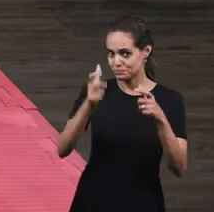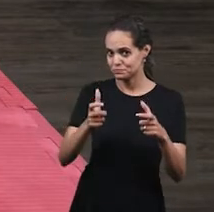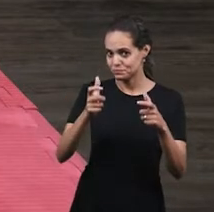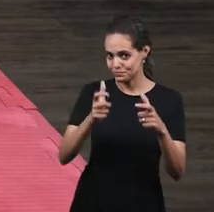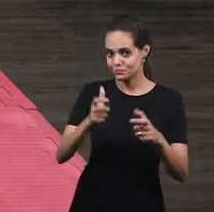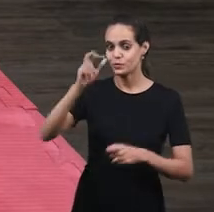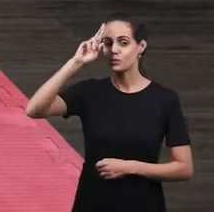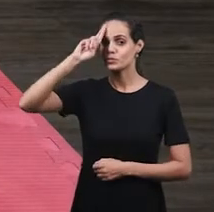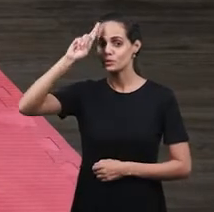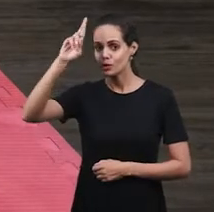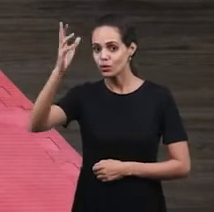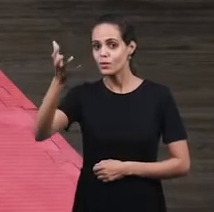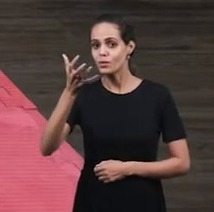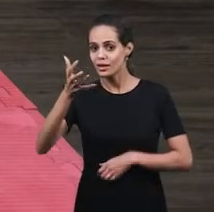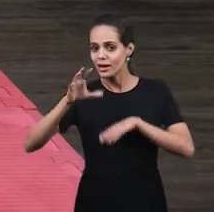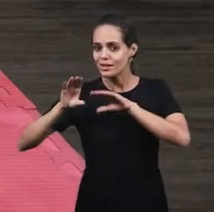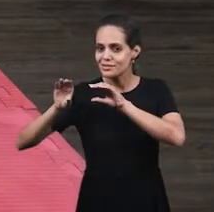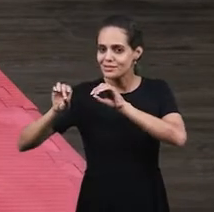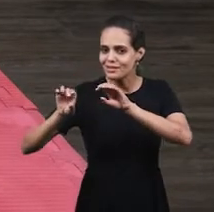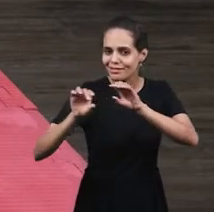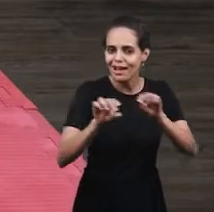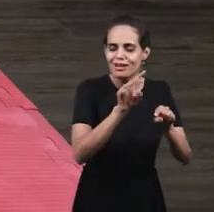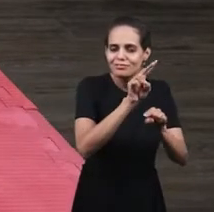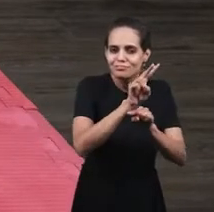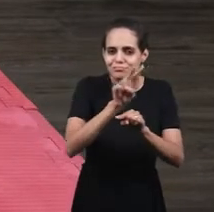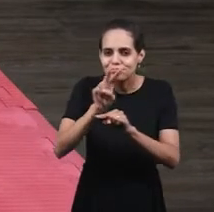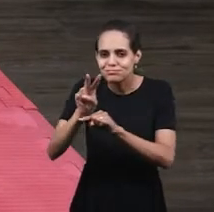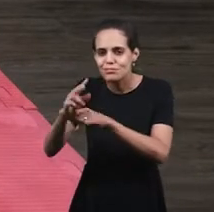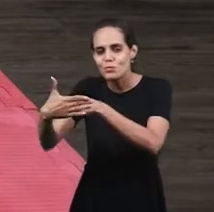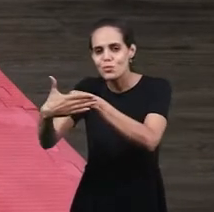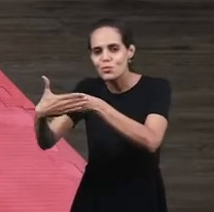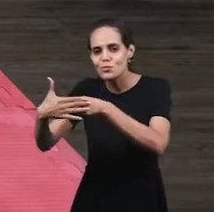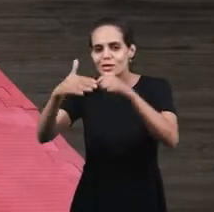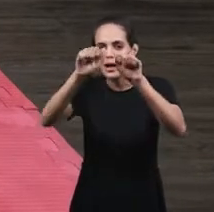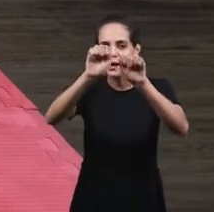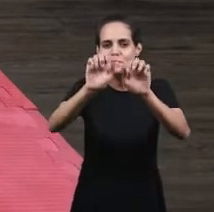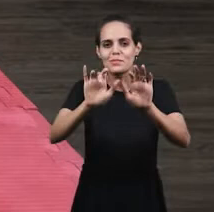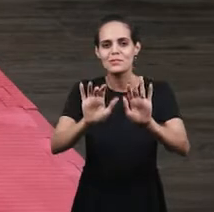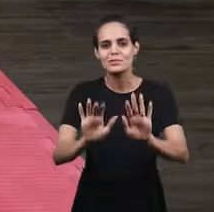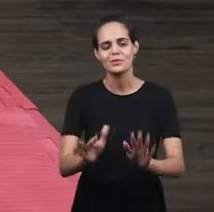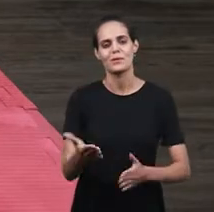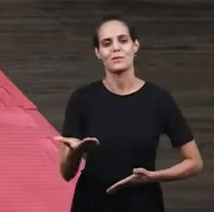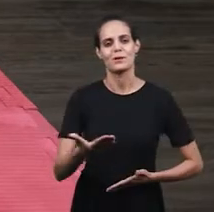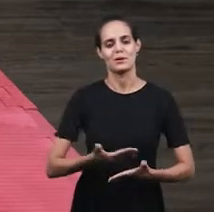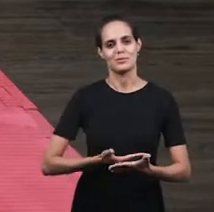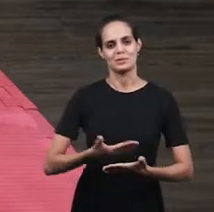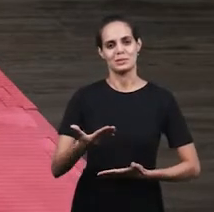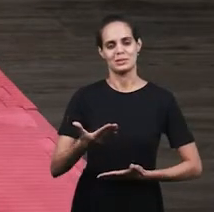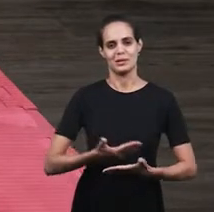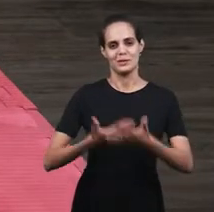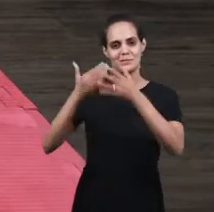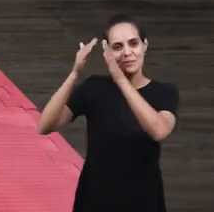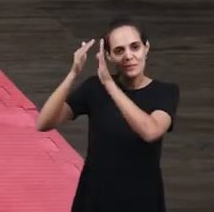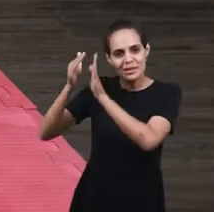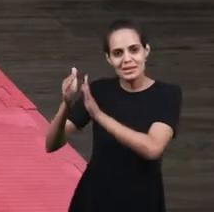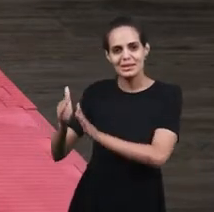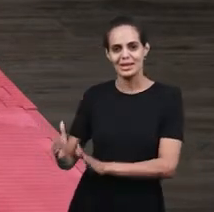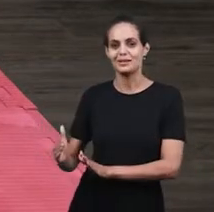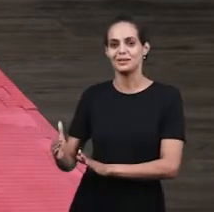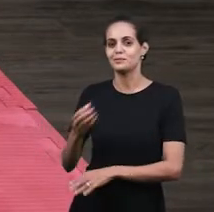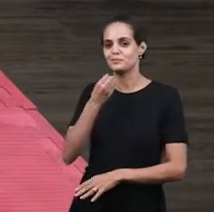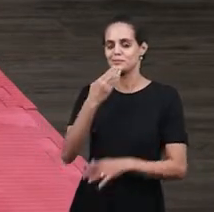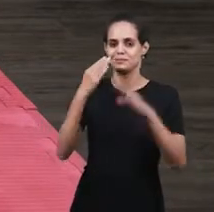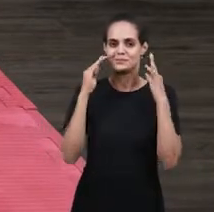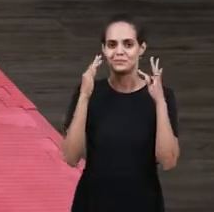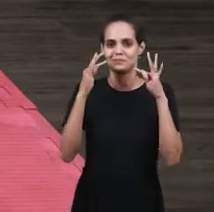Señor quiere enseñarnos que Él cuida y bendice a sus siervos que son fieles y